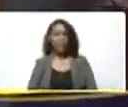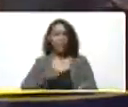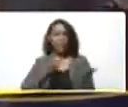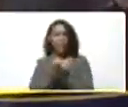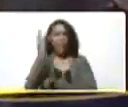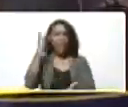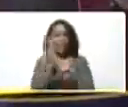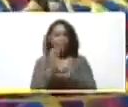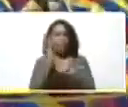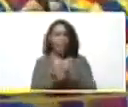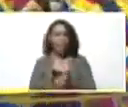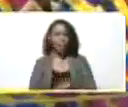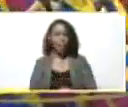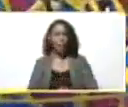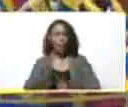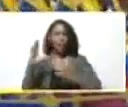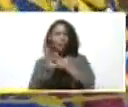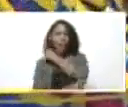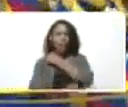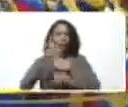¡Leales siempre!